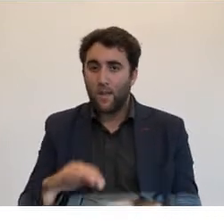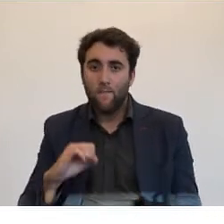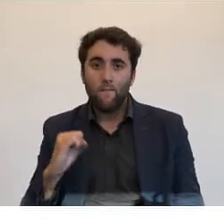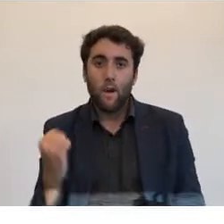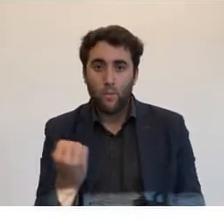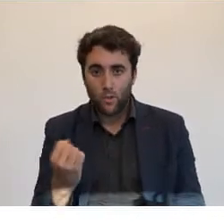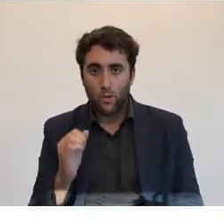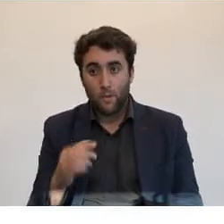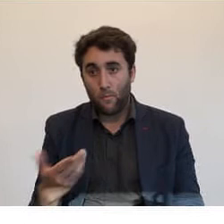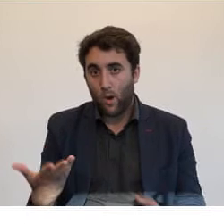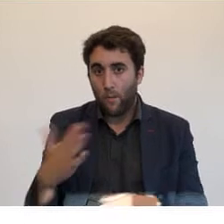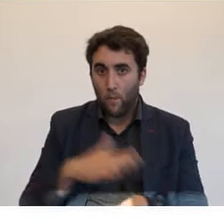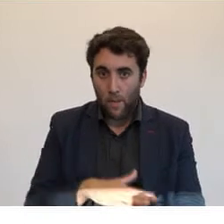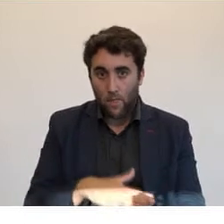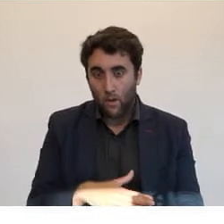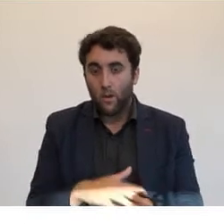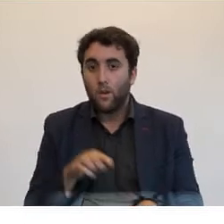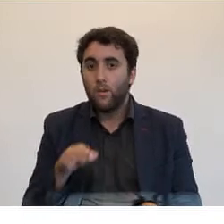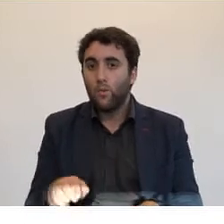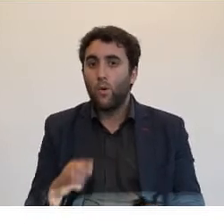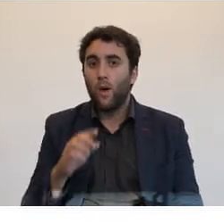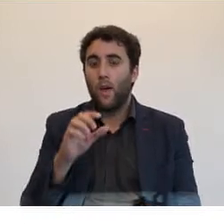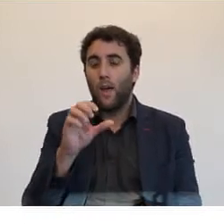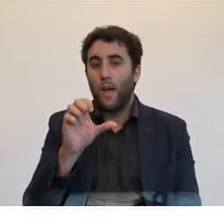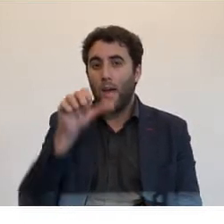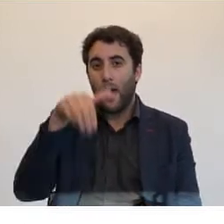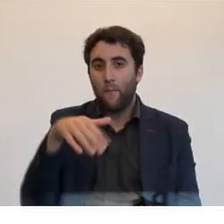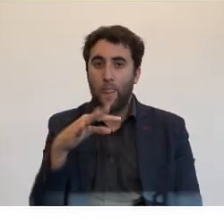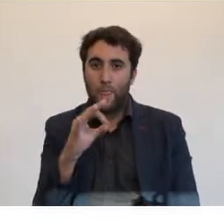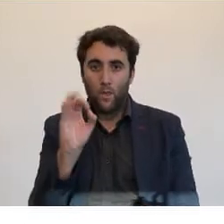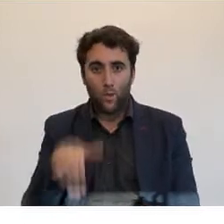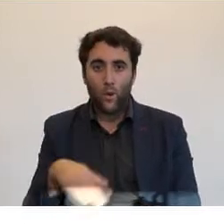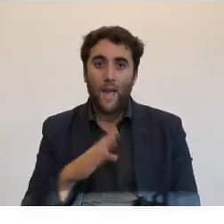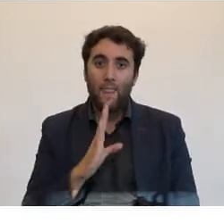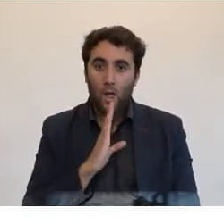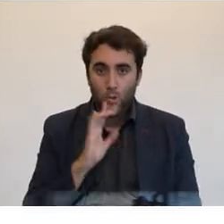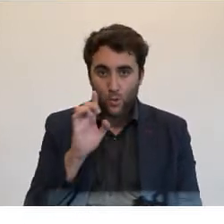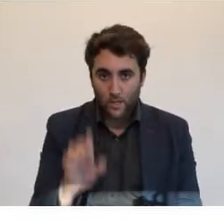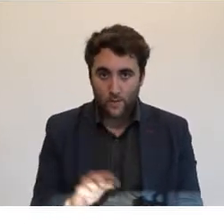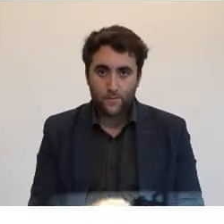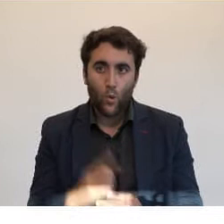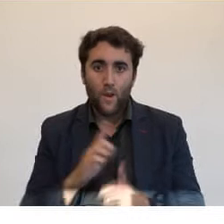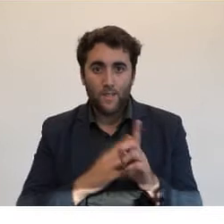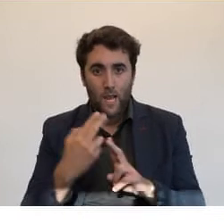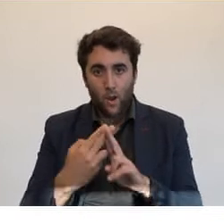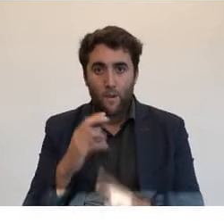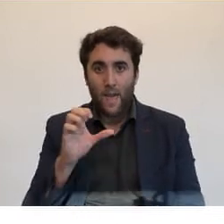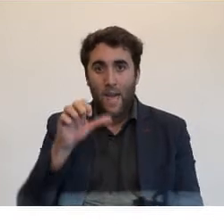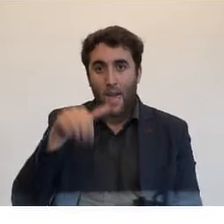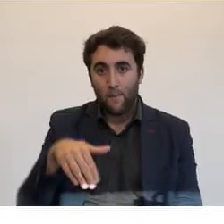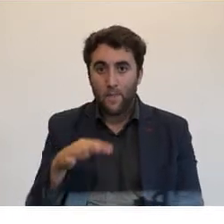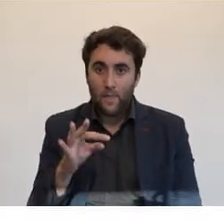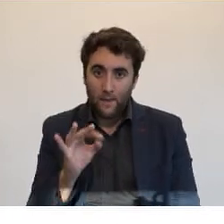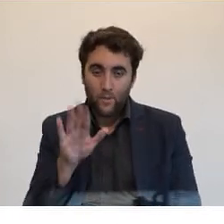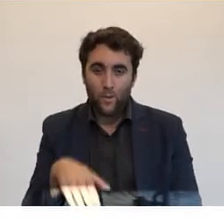más reconocido de la actualidad, o uno de ellos que es el MIT en Estados Unidos. Resulta que el MIT es así. Y aquí